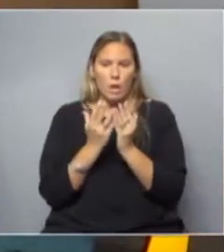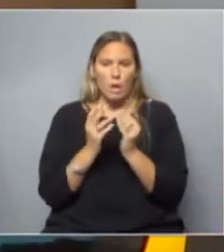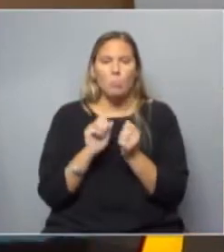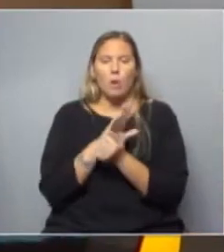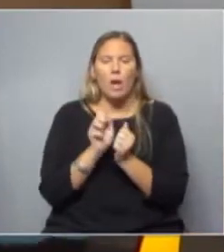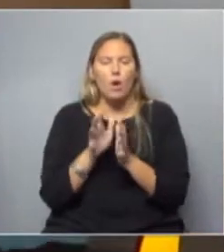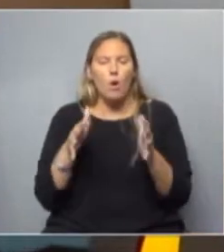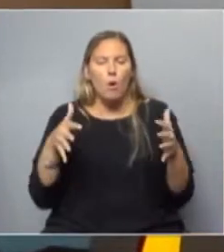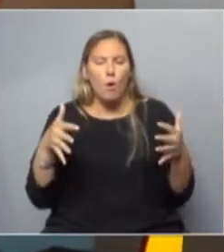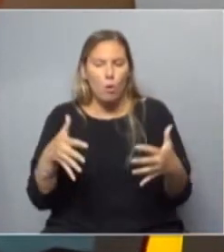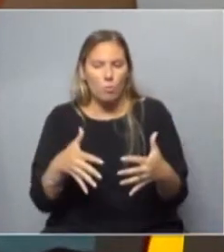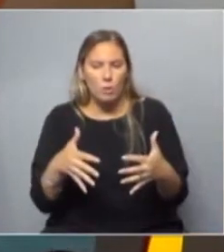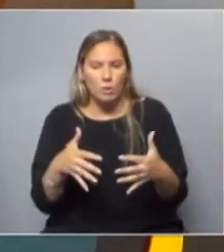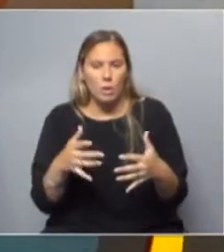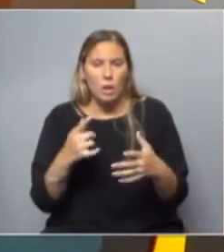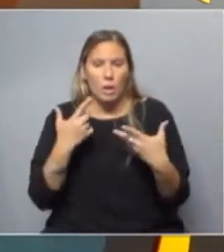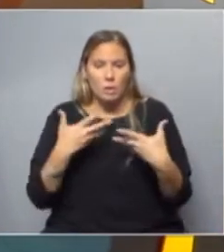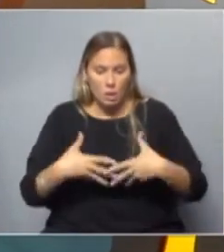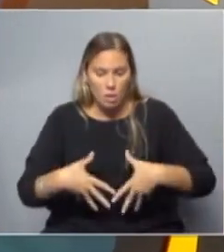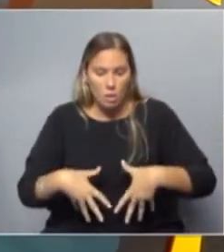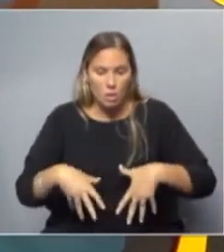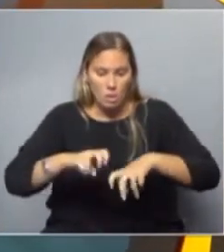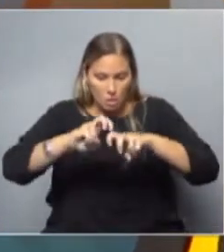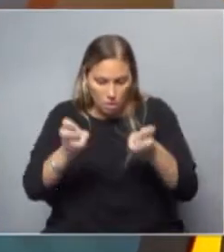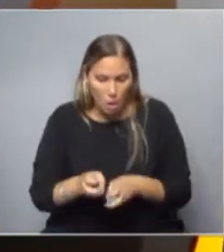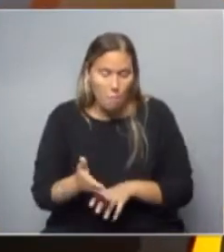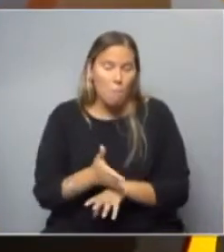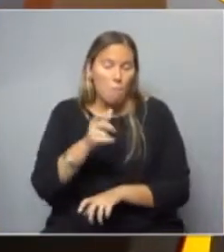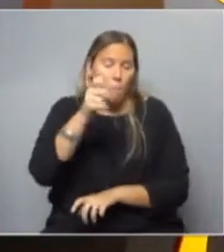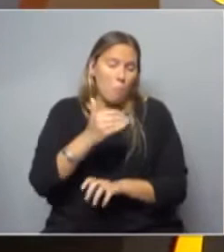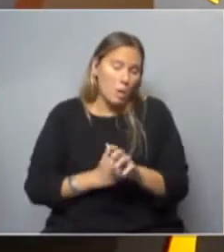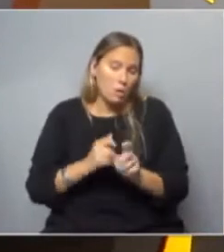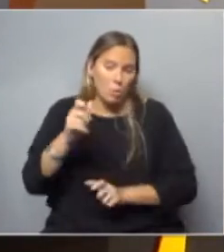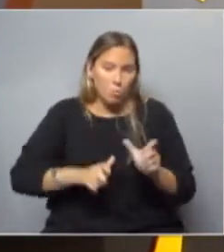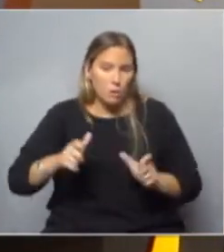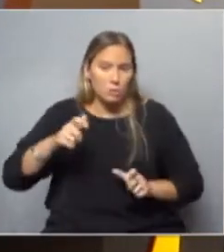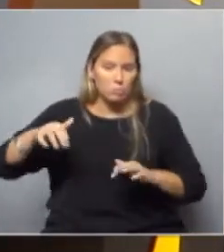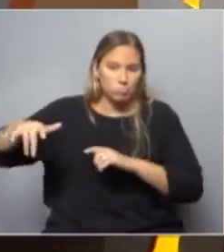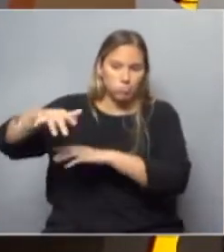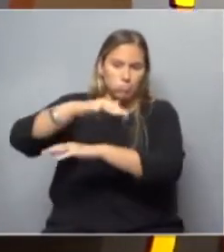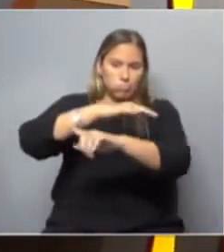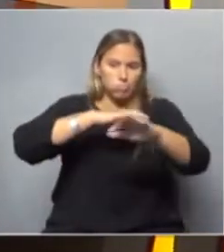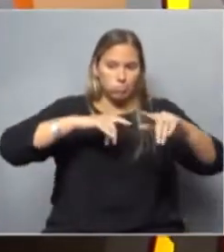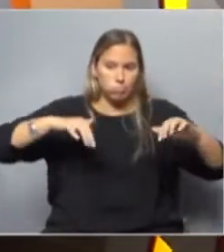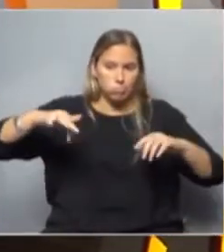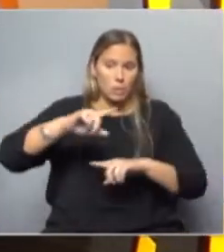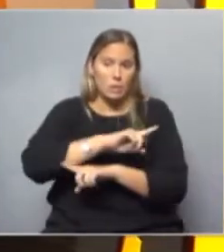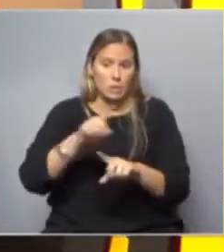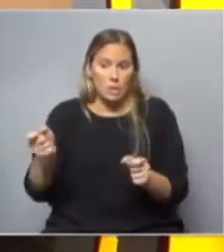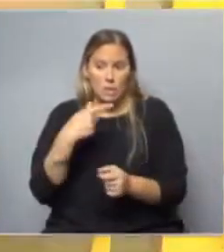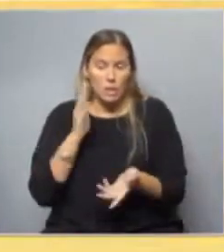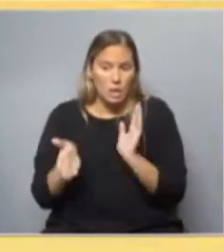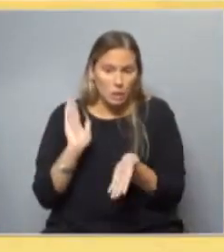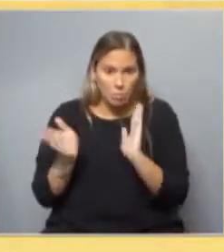de COVID que hace que se diagnosticó mucho menos gente, hay muchos casos que están circulando en la población sin tratamiento,